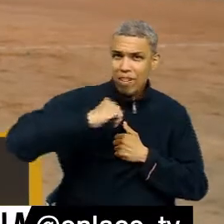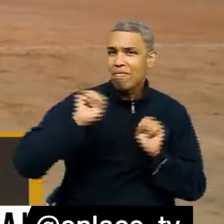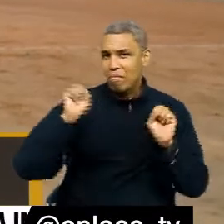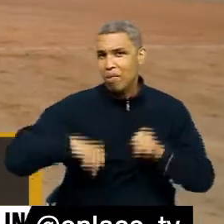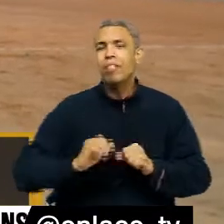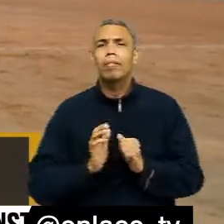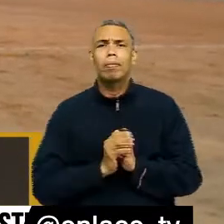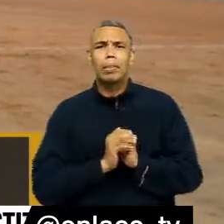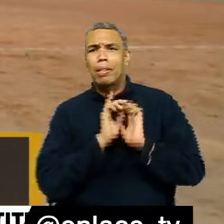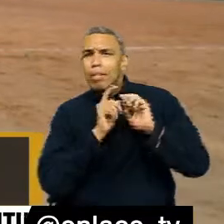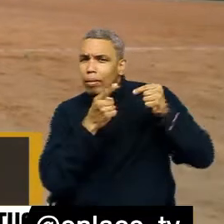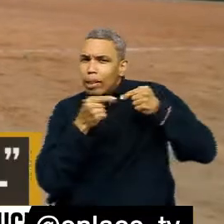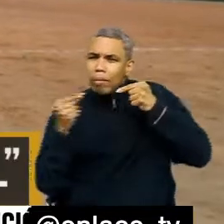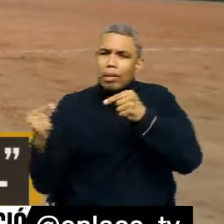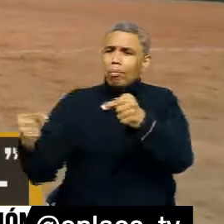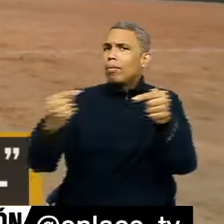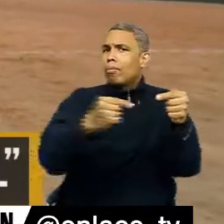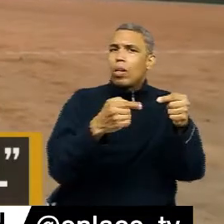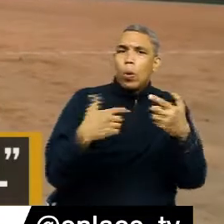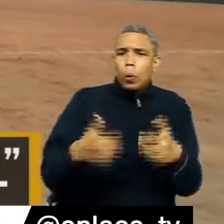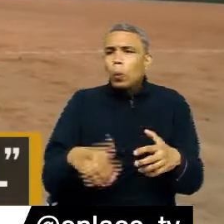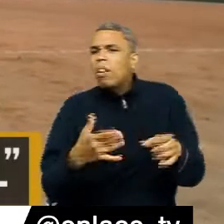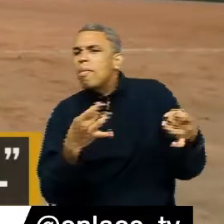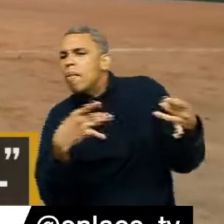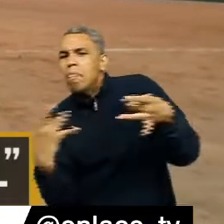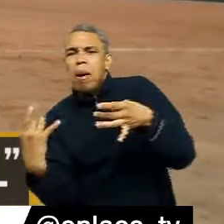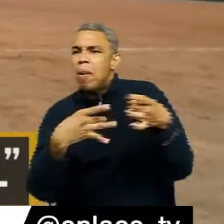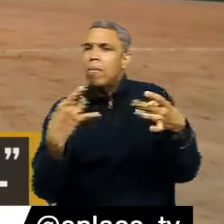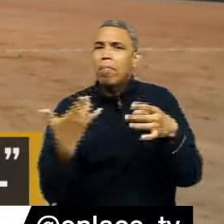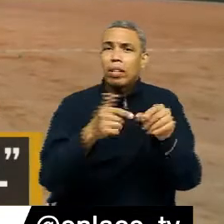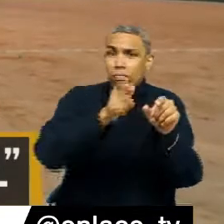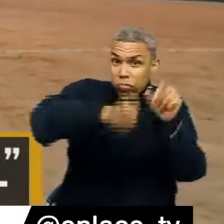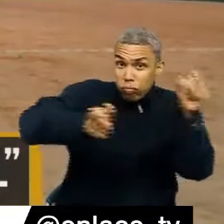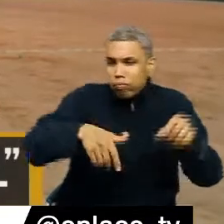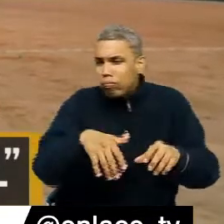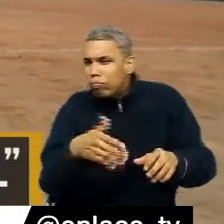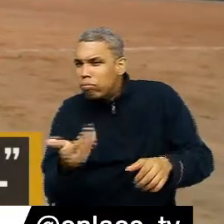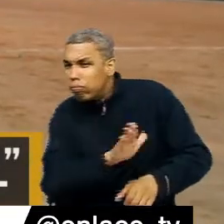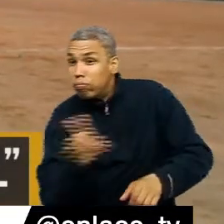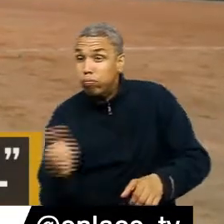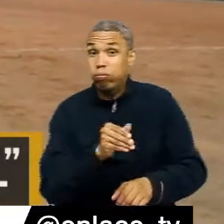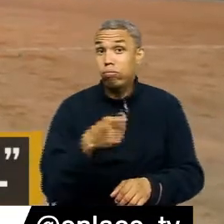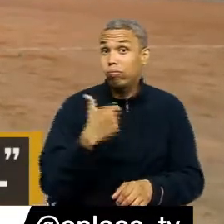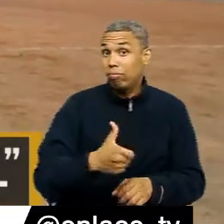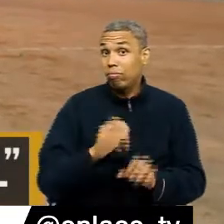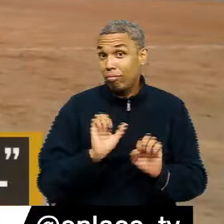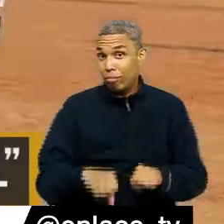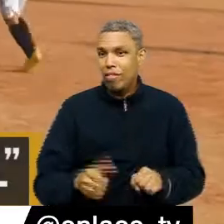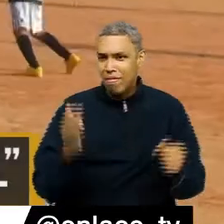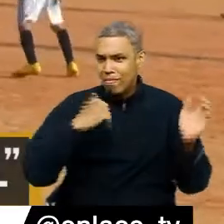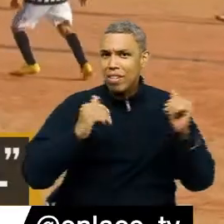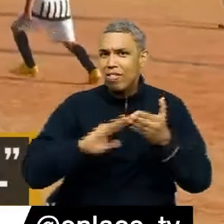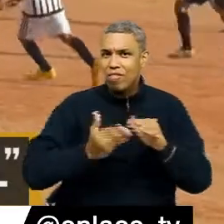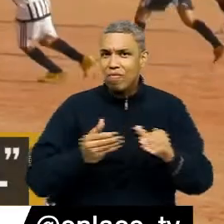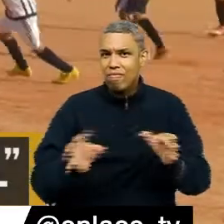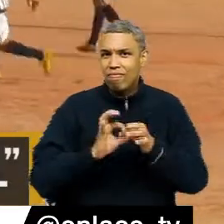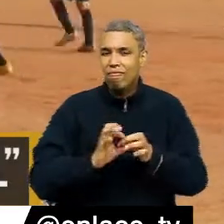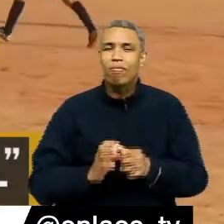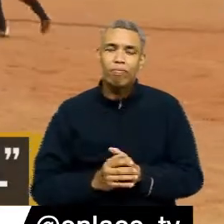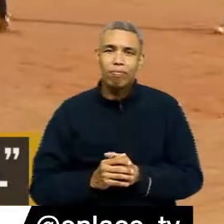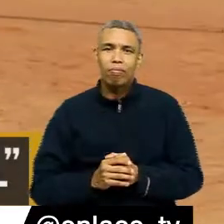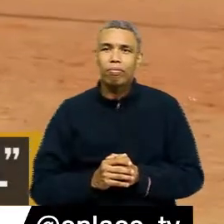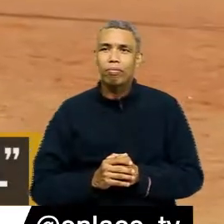unos partidos de gran emoción, con grandes jugadores, y esto ha servido porque ha unido más los lazos entre la comunidad del nororiente. Los compromisos de